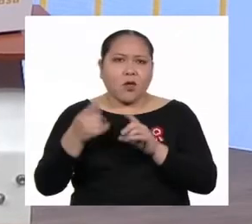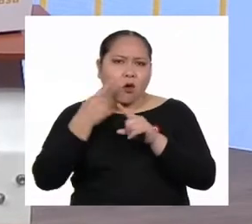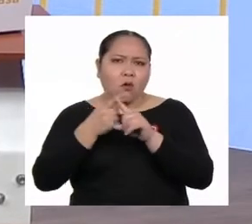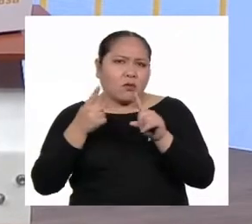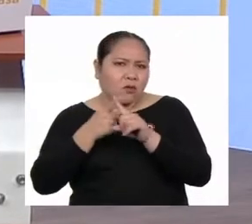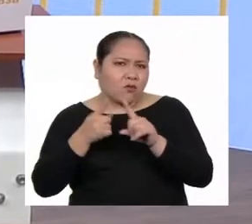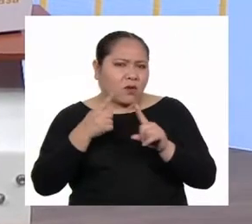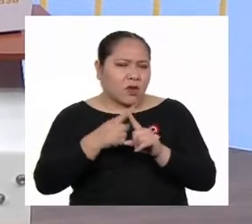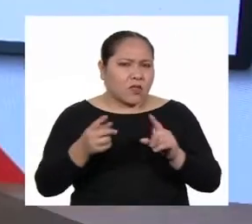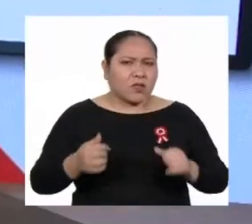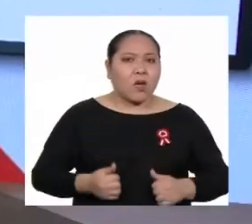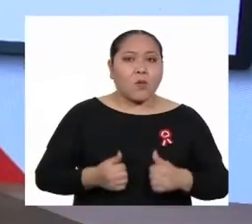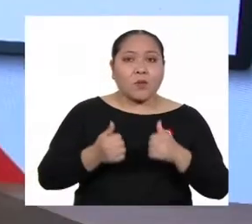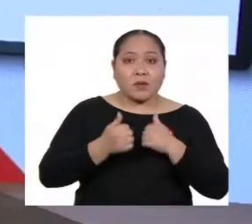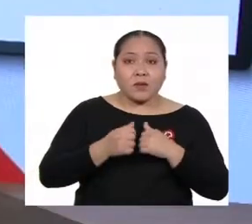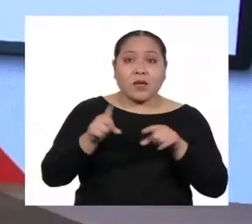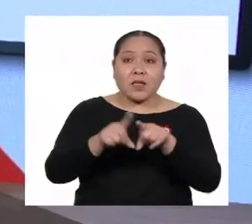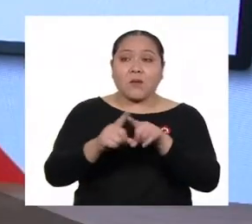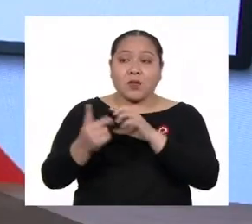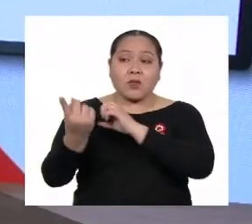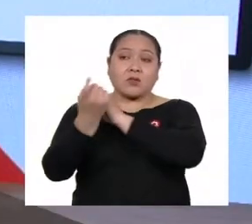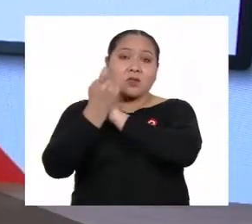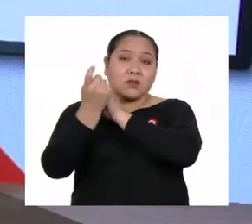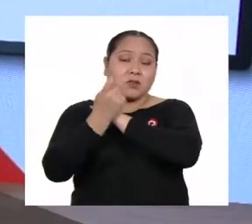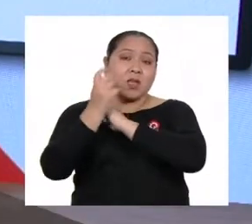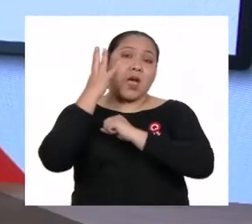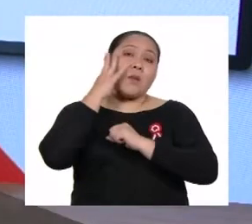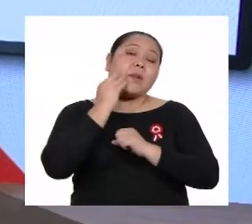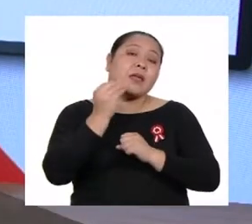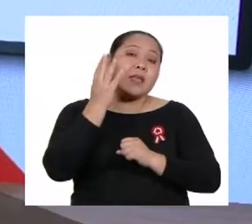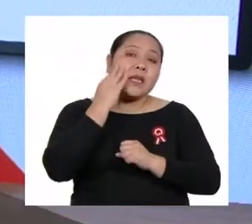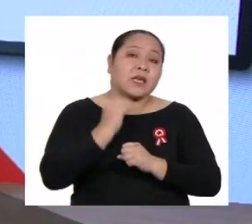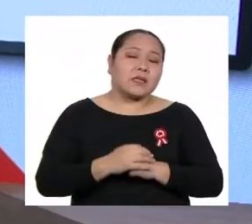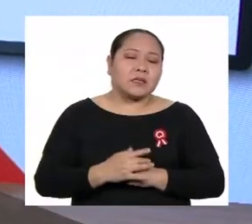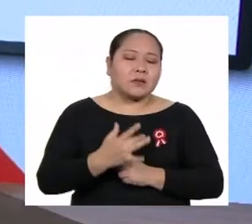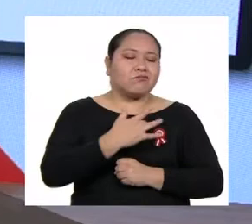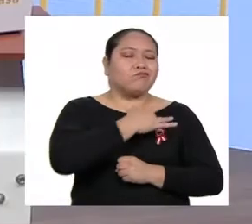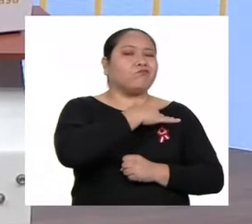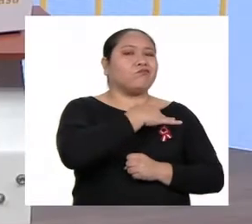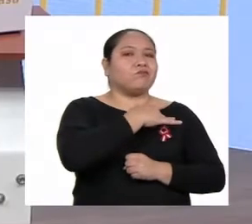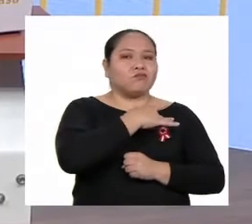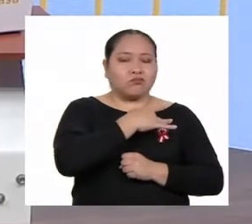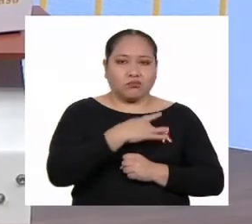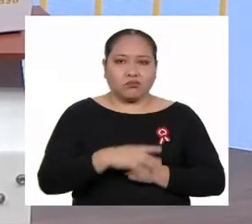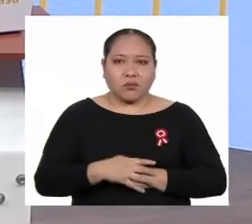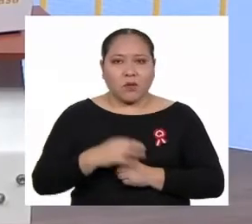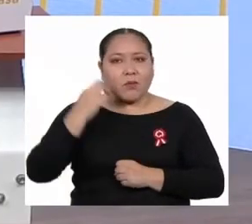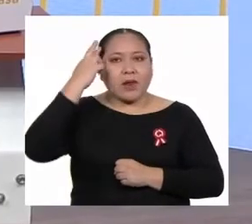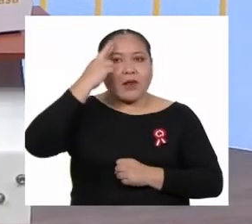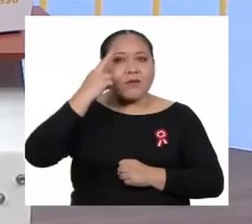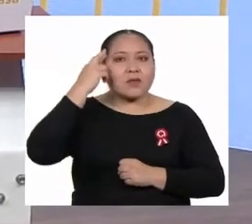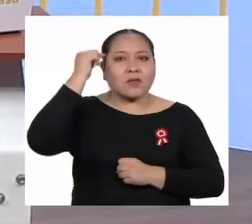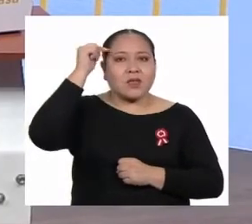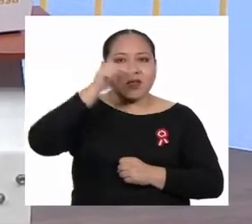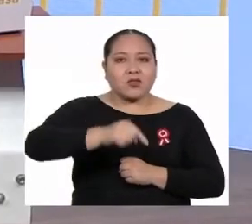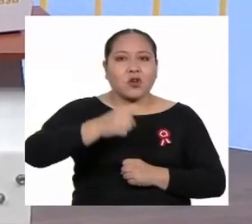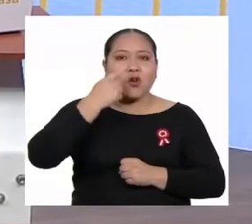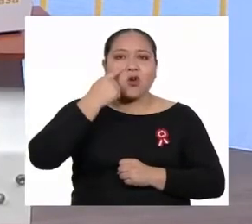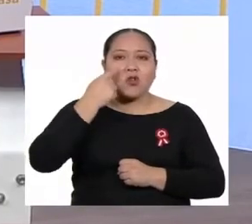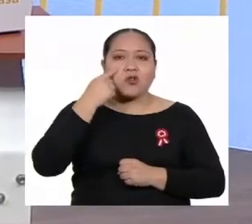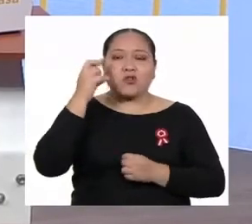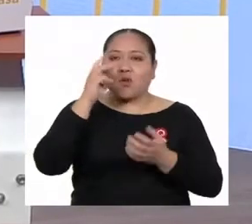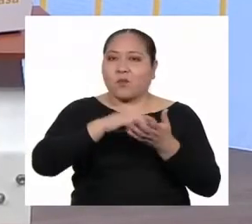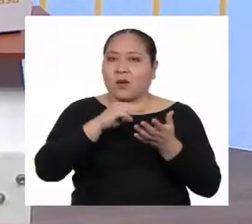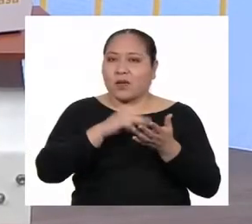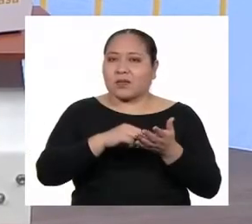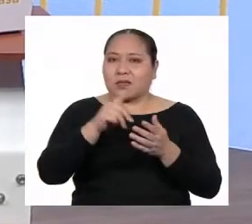que nutren nuestro aprendizaje, experiencias que nos marcan. Y para reflexionar sobre eso, conoceremos un poco